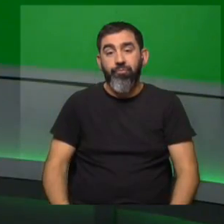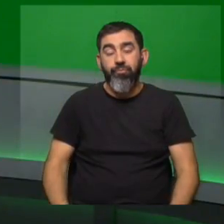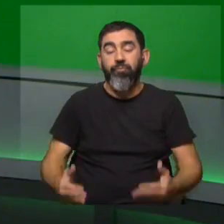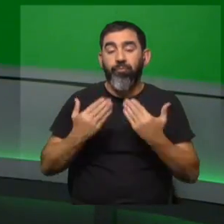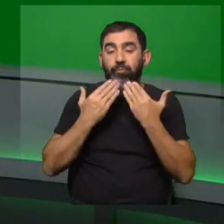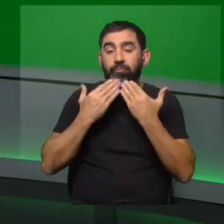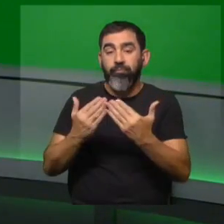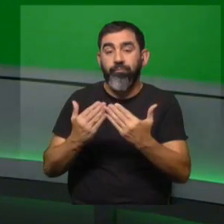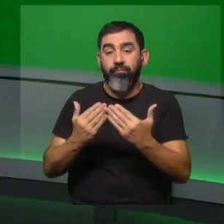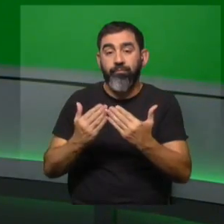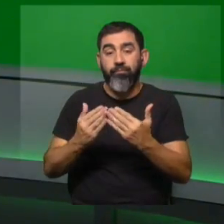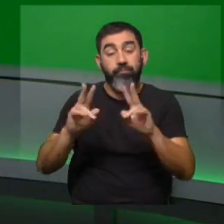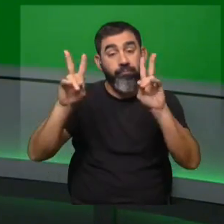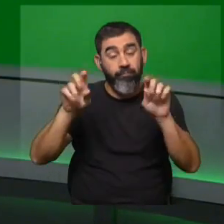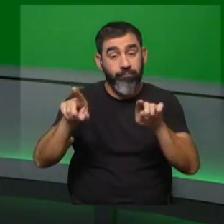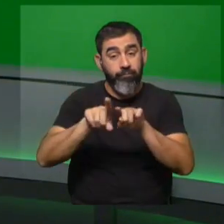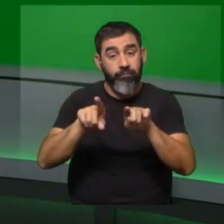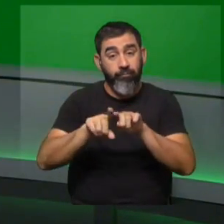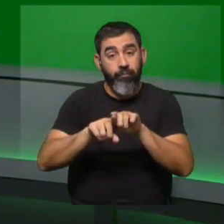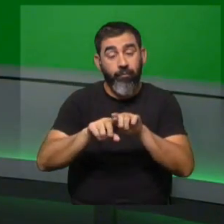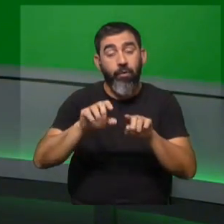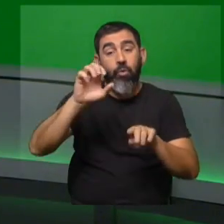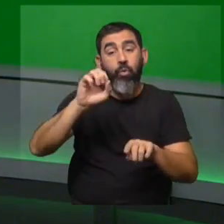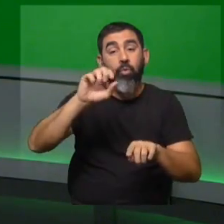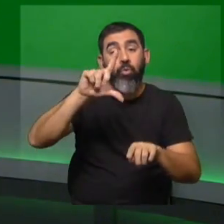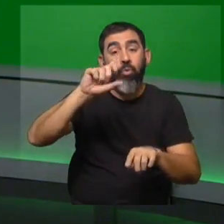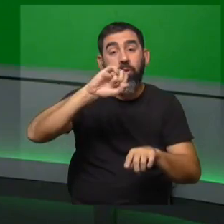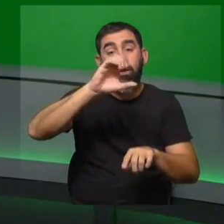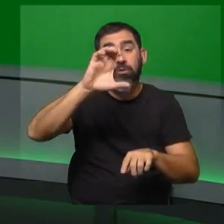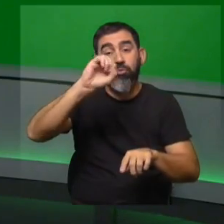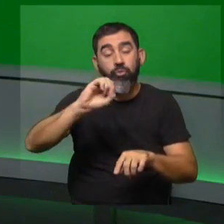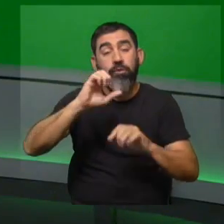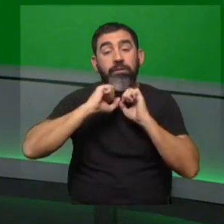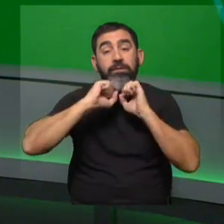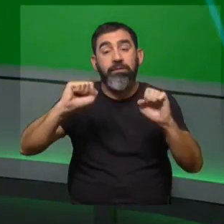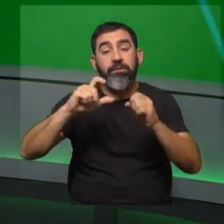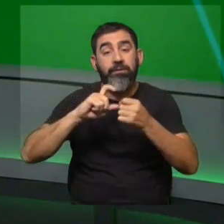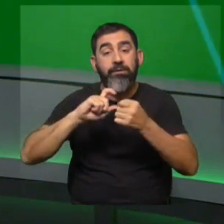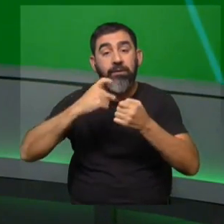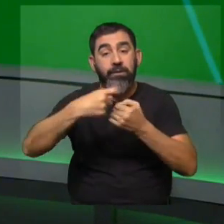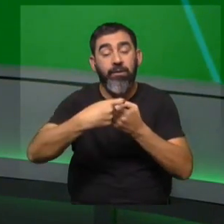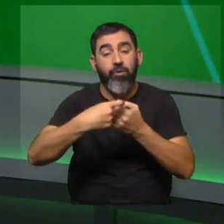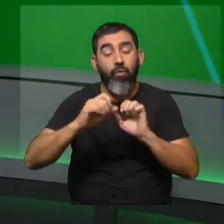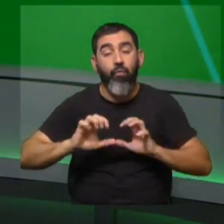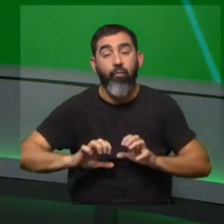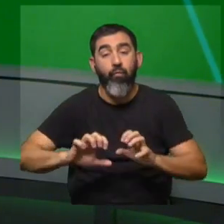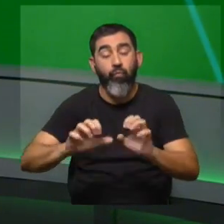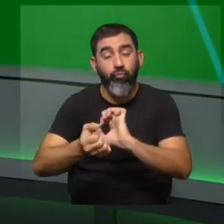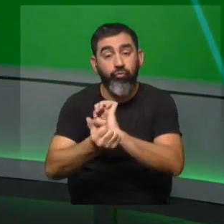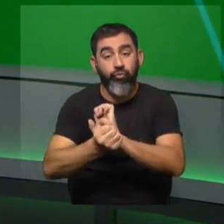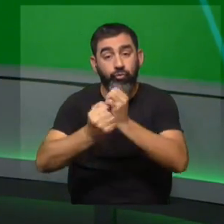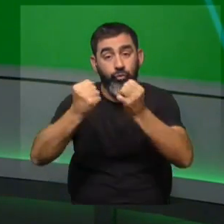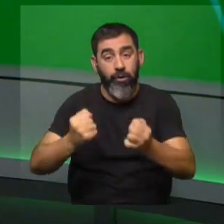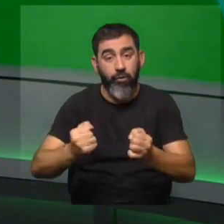Muchas gracias Eduardo y seguimos en tema porque Juan Nolasco que es el secretario de la organización del sindicato de los funcionarios civiles penitenciarios